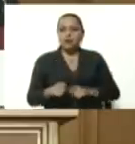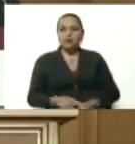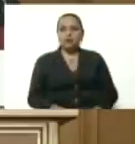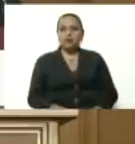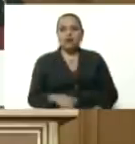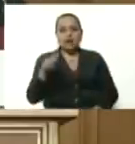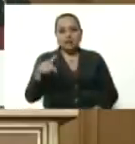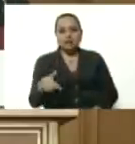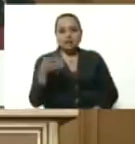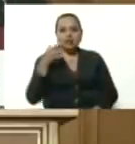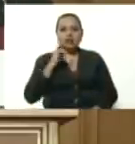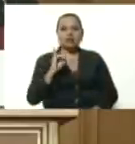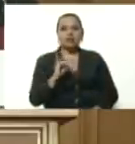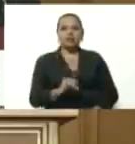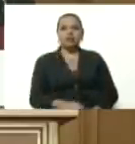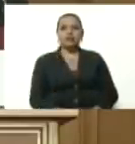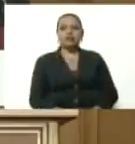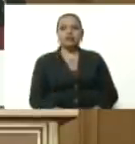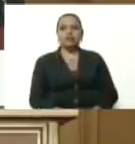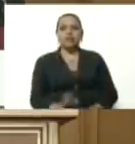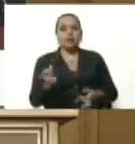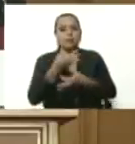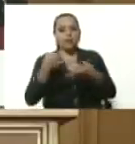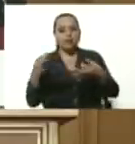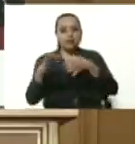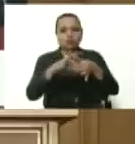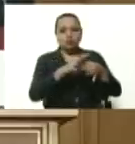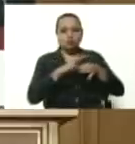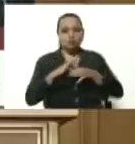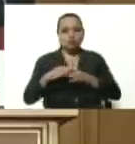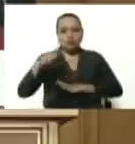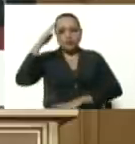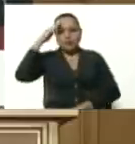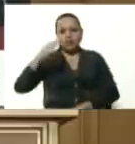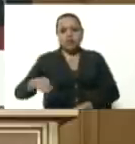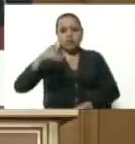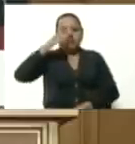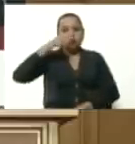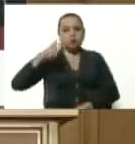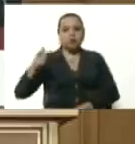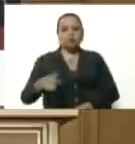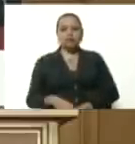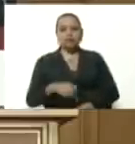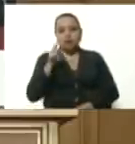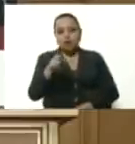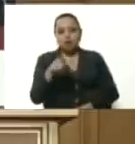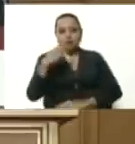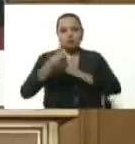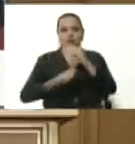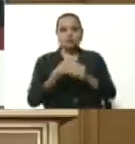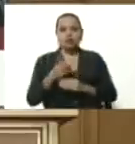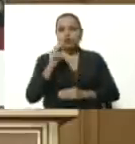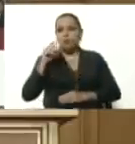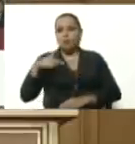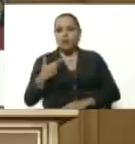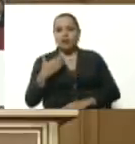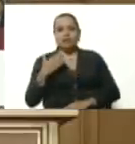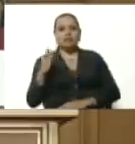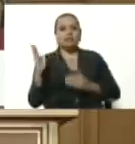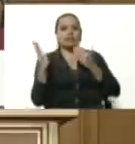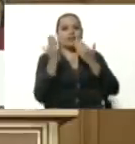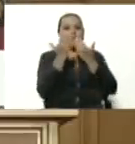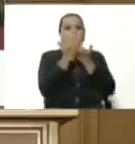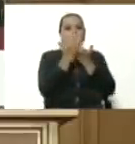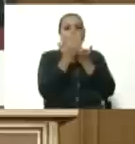existe aquí, además en perfecta unión cívico-militar, eso que existe aquí no lo pueden tapar con una